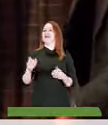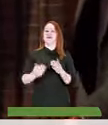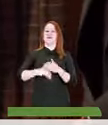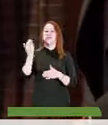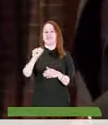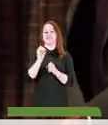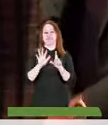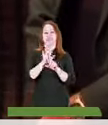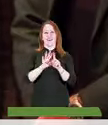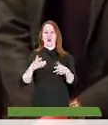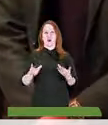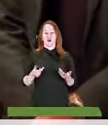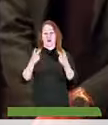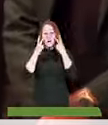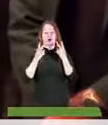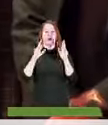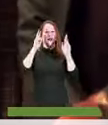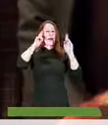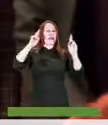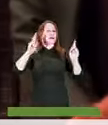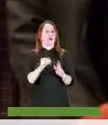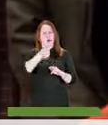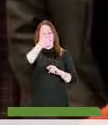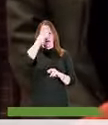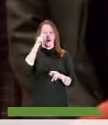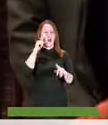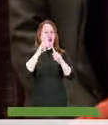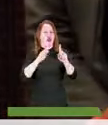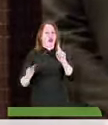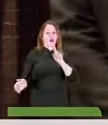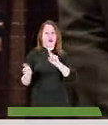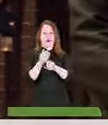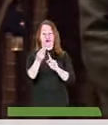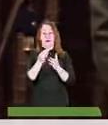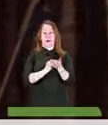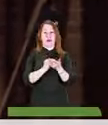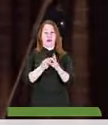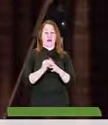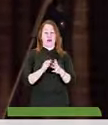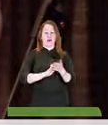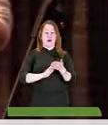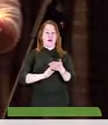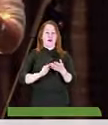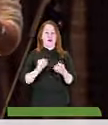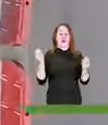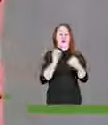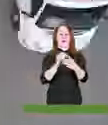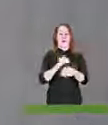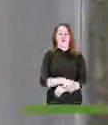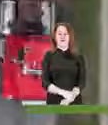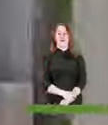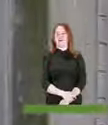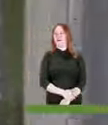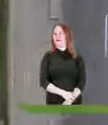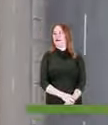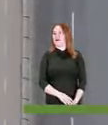donde veremos un resumen de los principales logros de la unidad de mantenimiento vial, por favor.